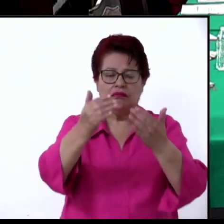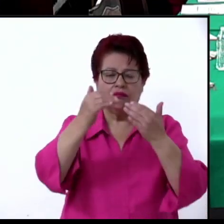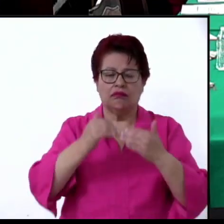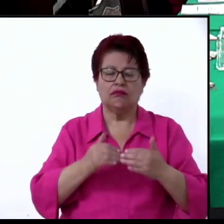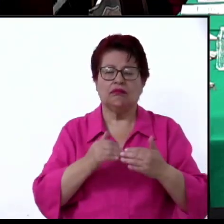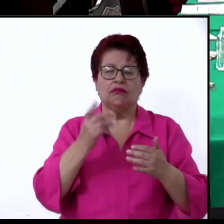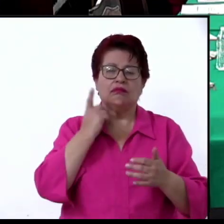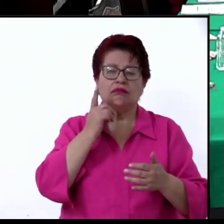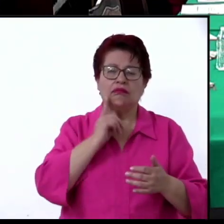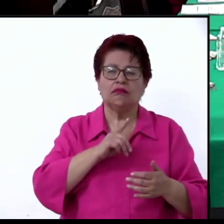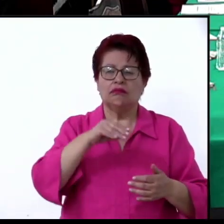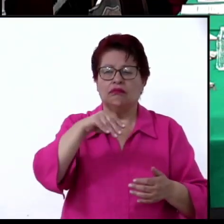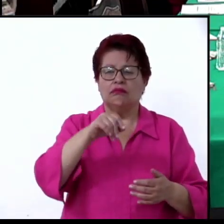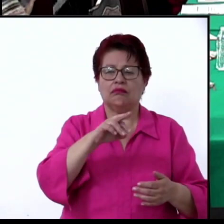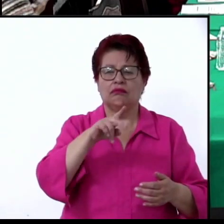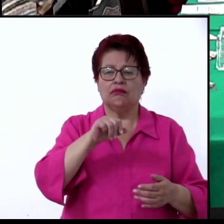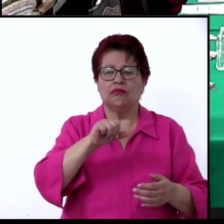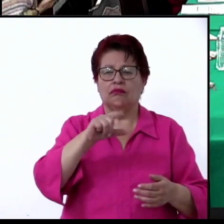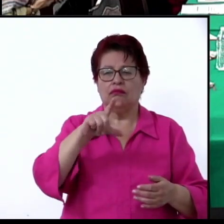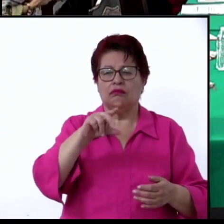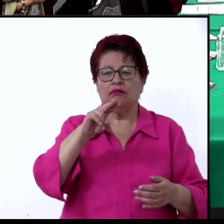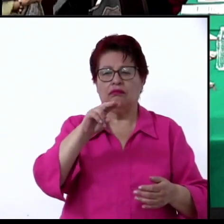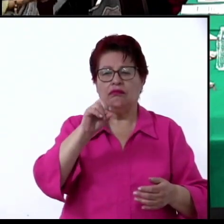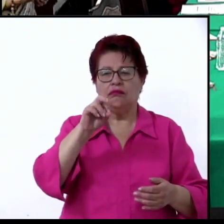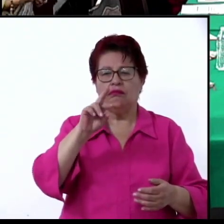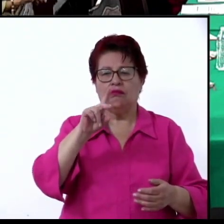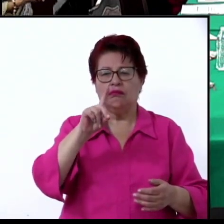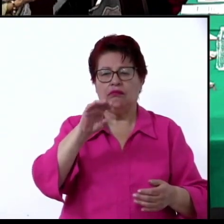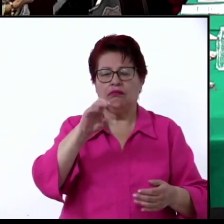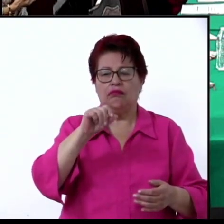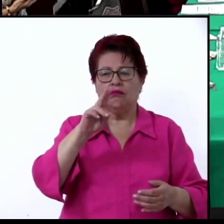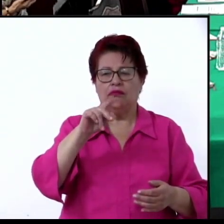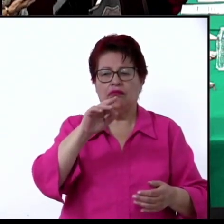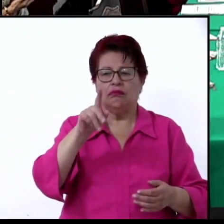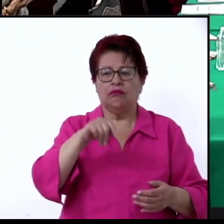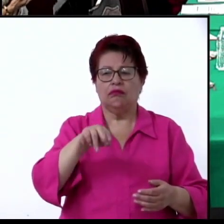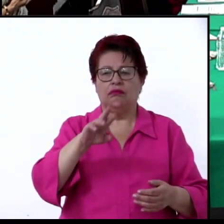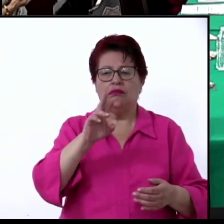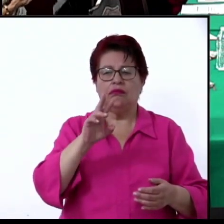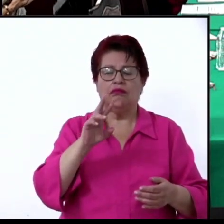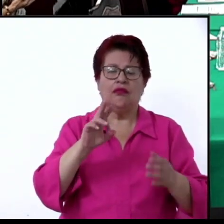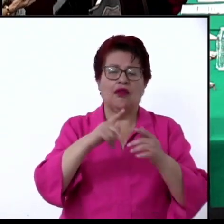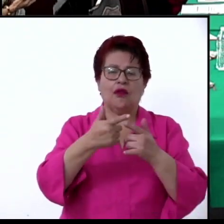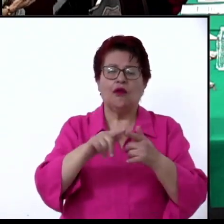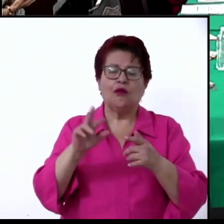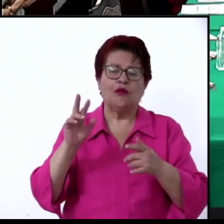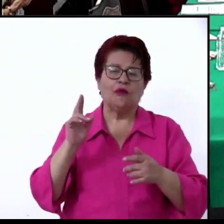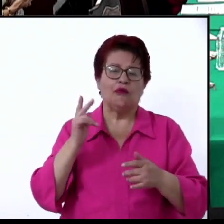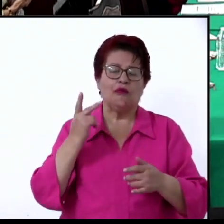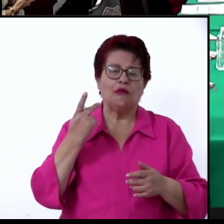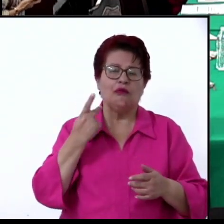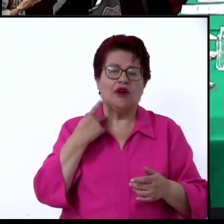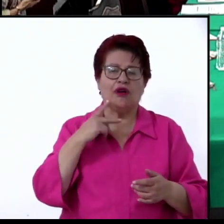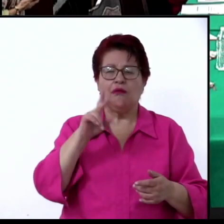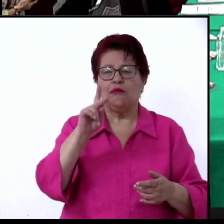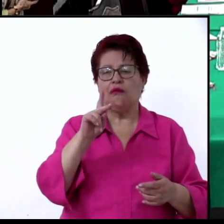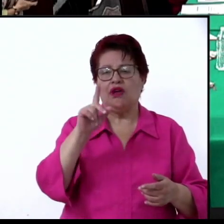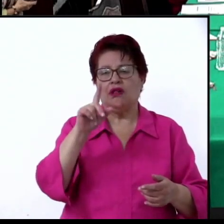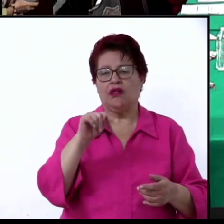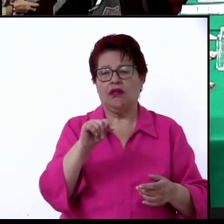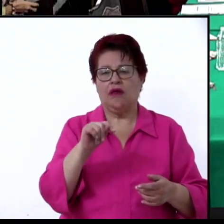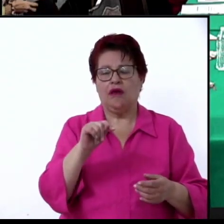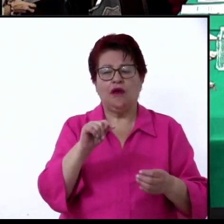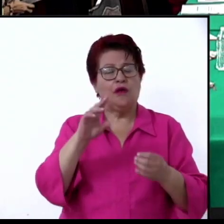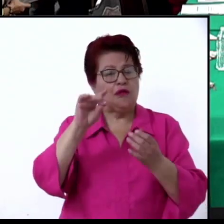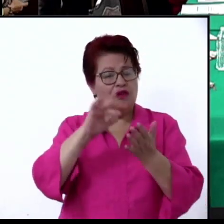la palabra a la diputada María de Lourdes Paz Reyes, del Grupo Parlamentario del Partido del Trabajo. Adelante, diputada.